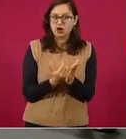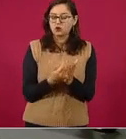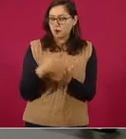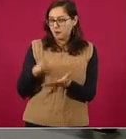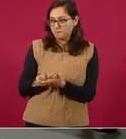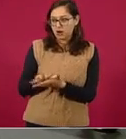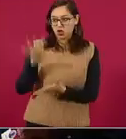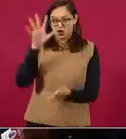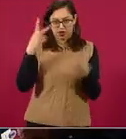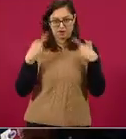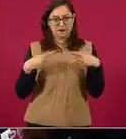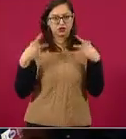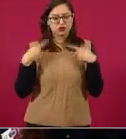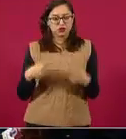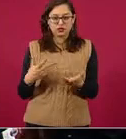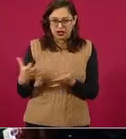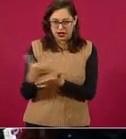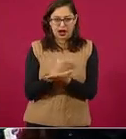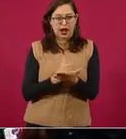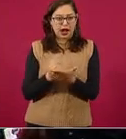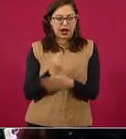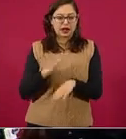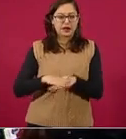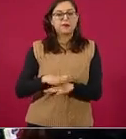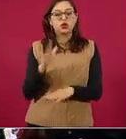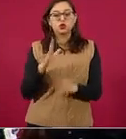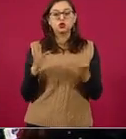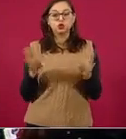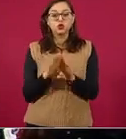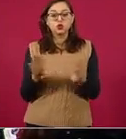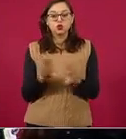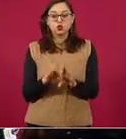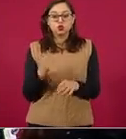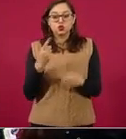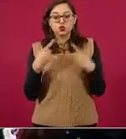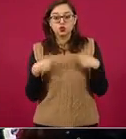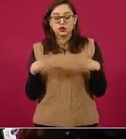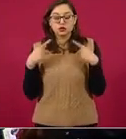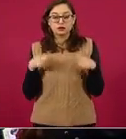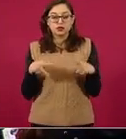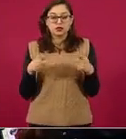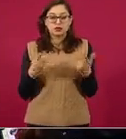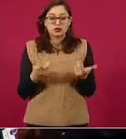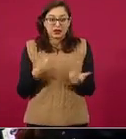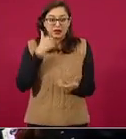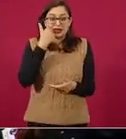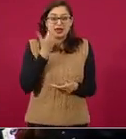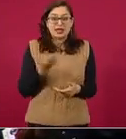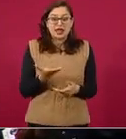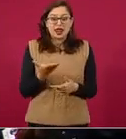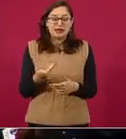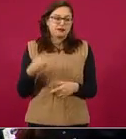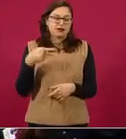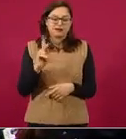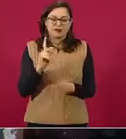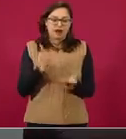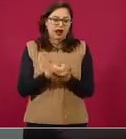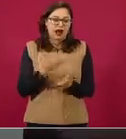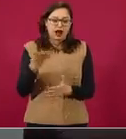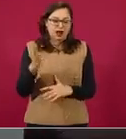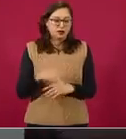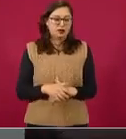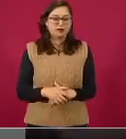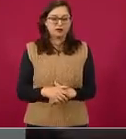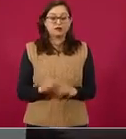pero sí hay gente que se puede quedar fuera de este esquema, sí. Que nació con una muy buena intención. Nada más le pongo un ejemplo. En el